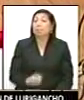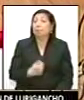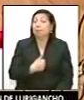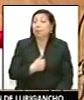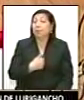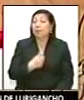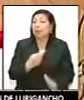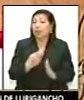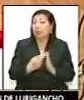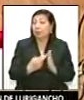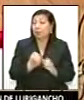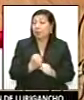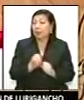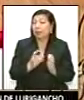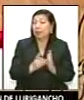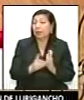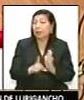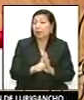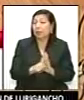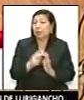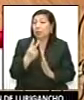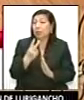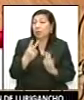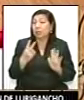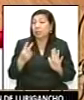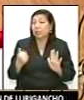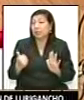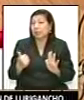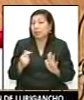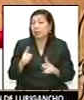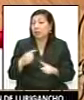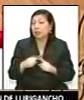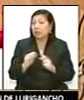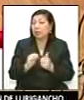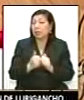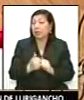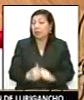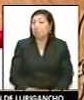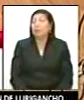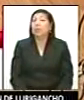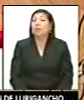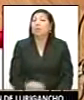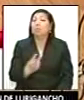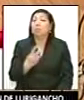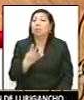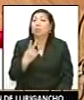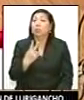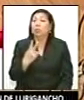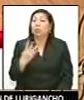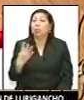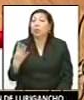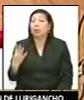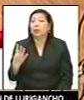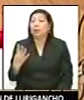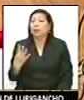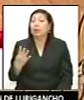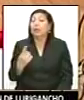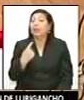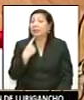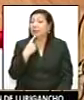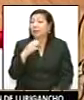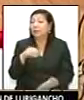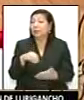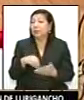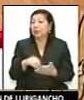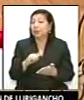pertenecientes al régimen laboral del Decreto Legislativo 276 y su modificatoria, Ley 25224, debiendo de